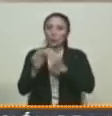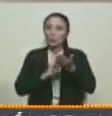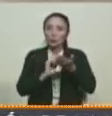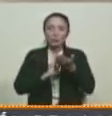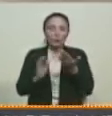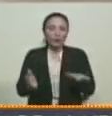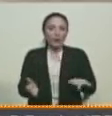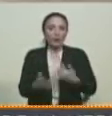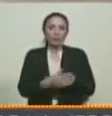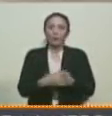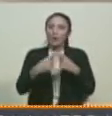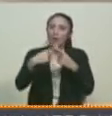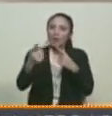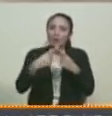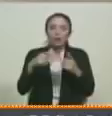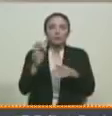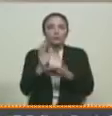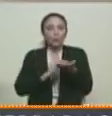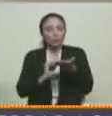Atender, resolver.